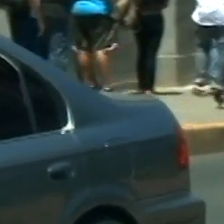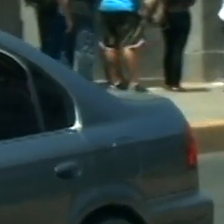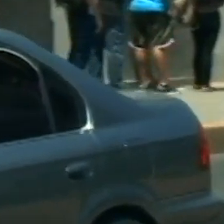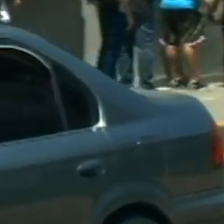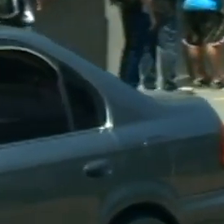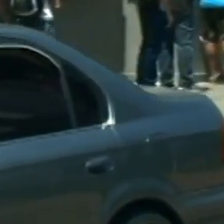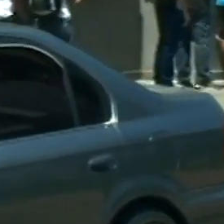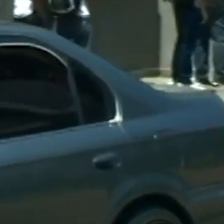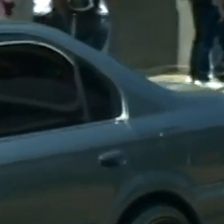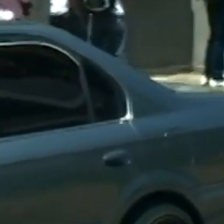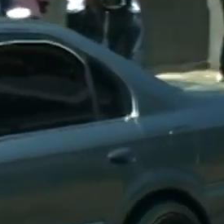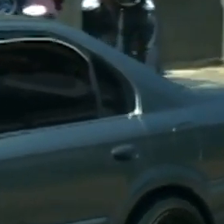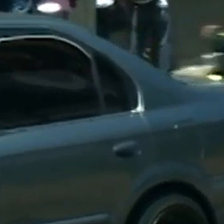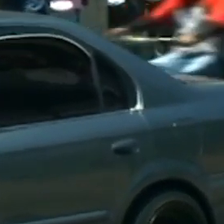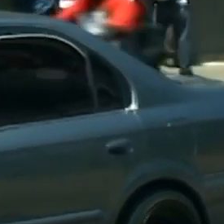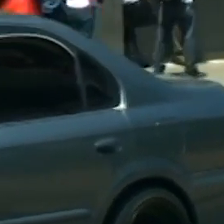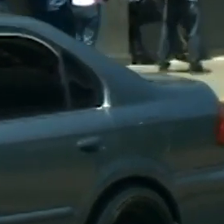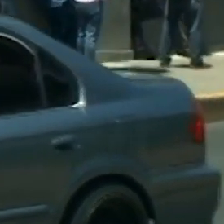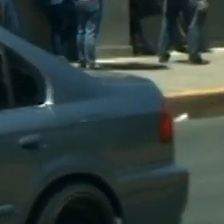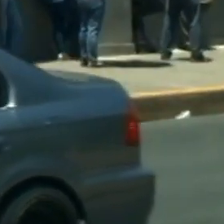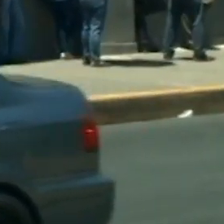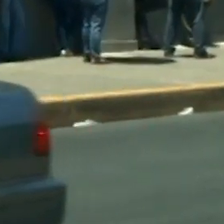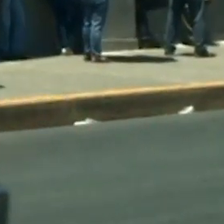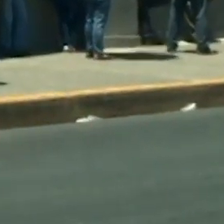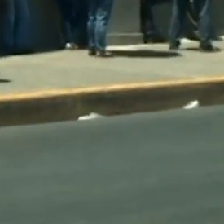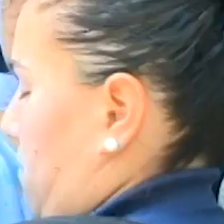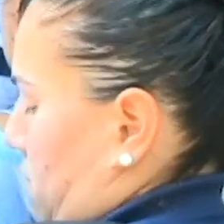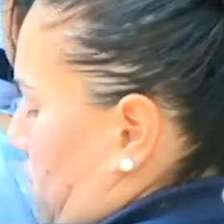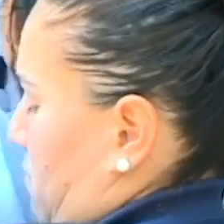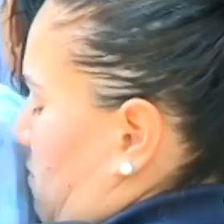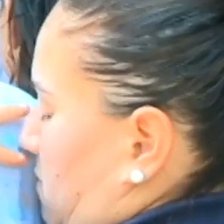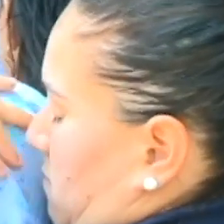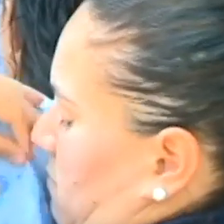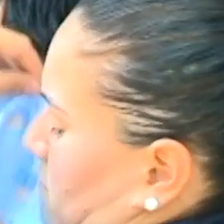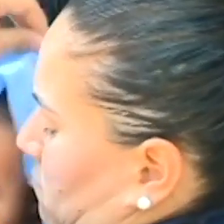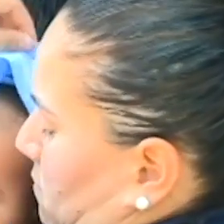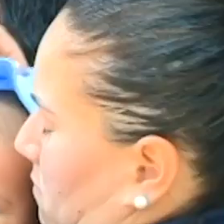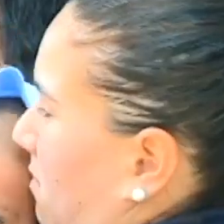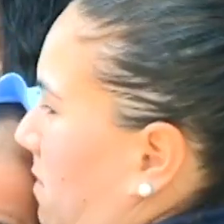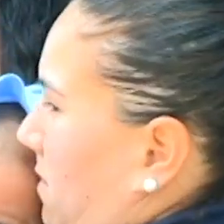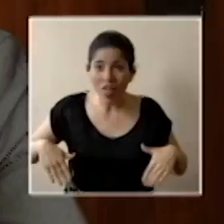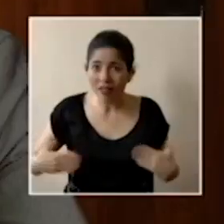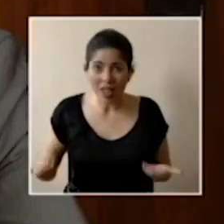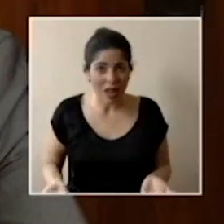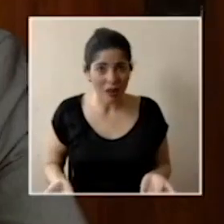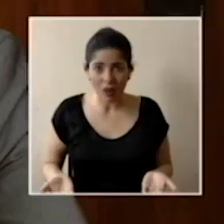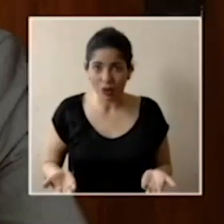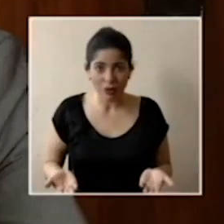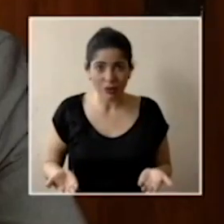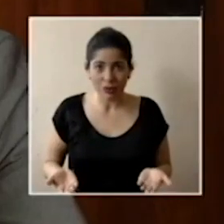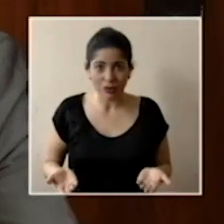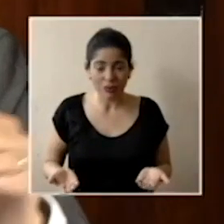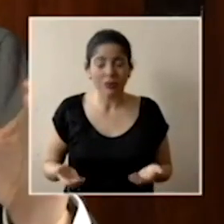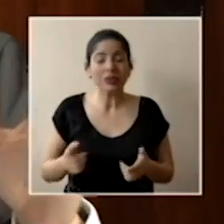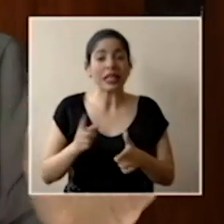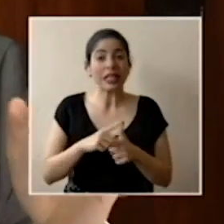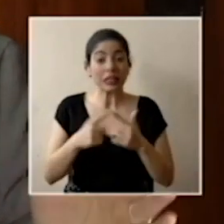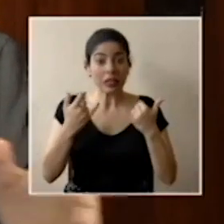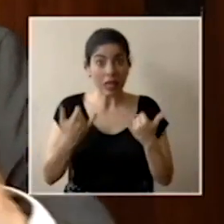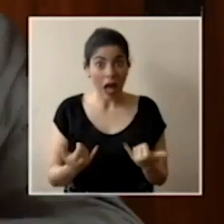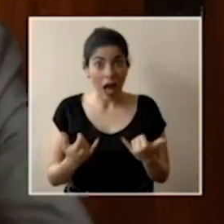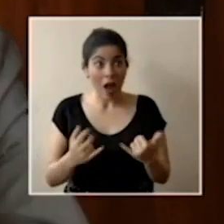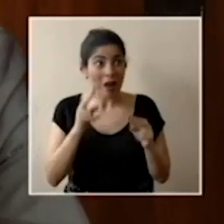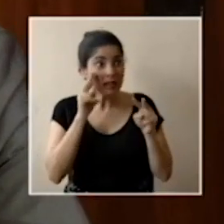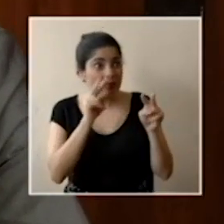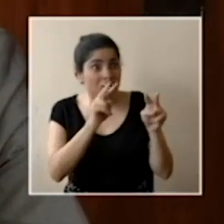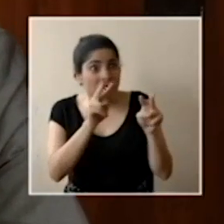prensa, luego de ver cómo las personas andaban en las calles como si nada pasara. Así que lo que estamos viendo hoy en